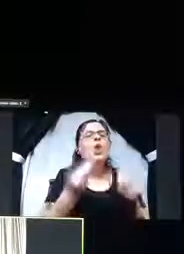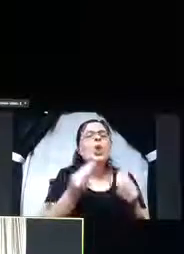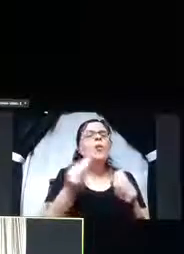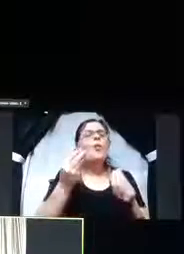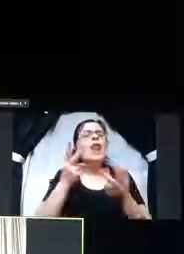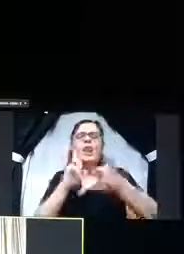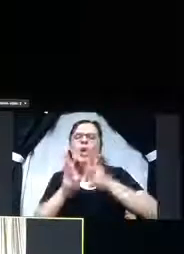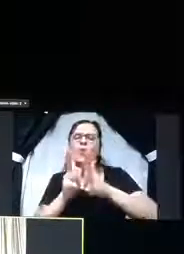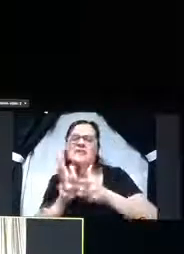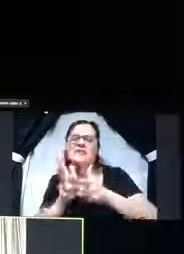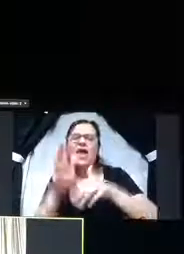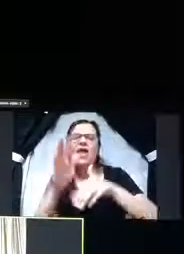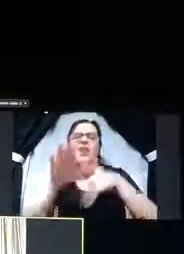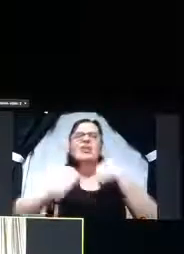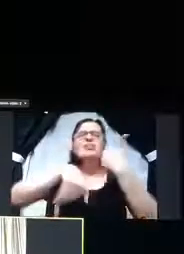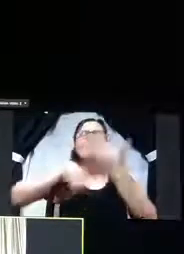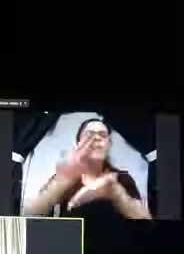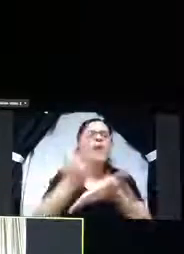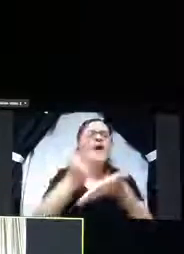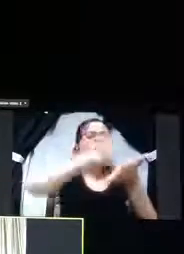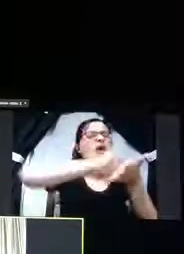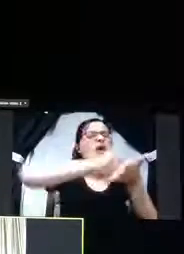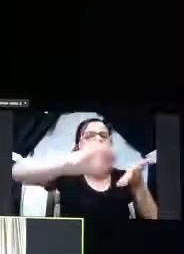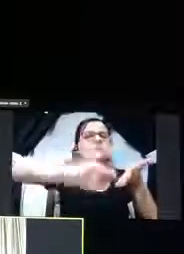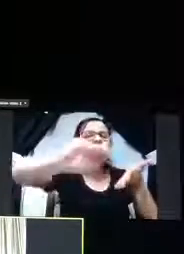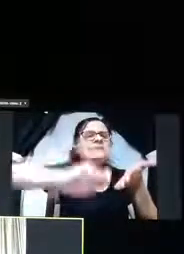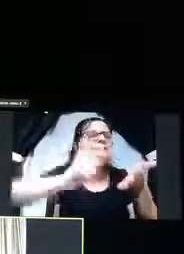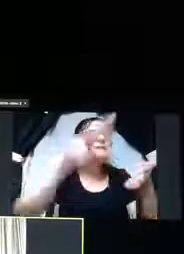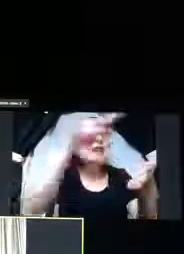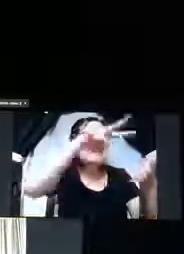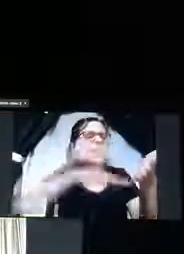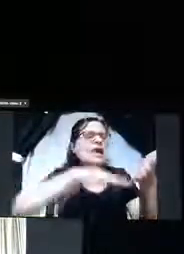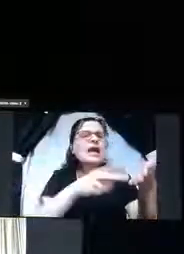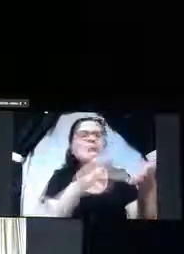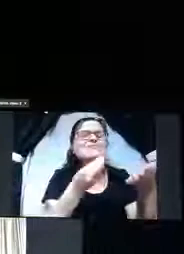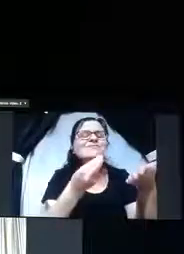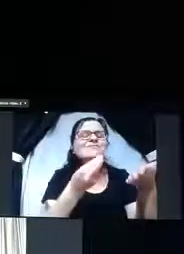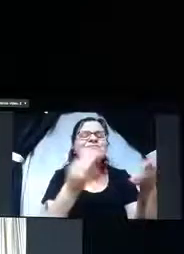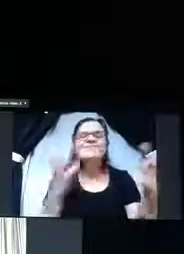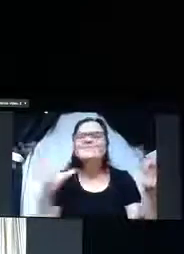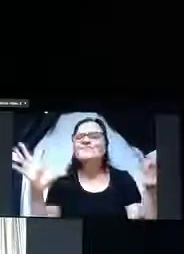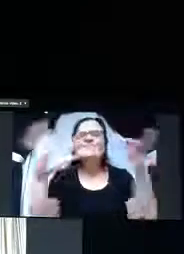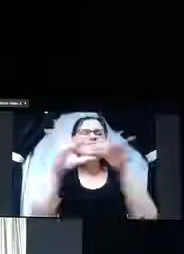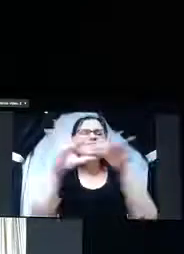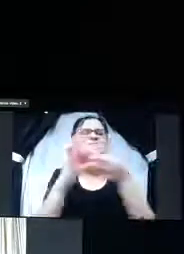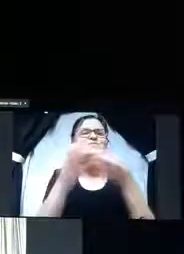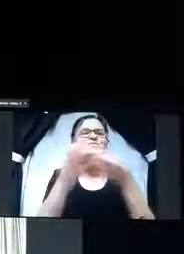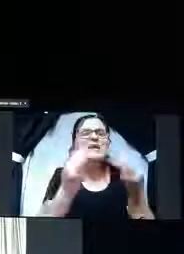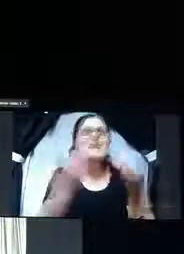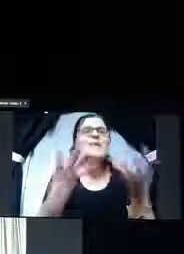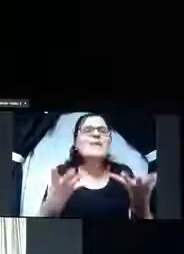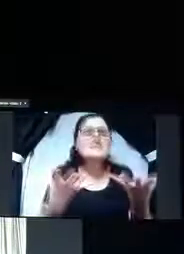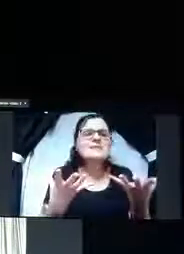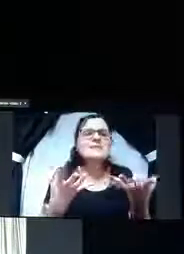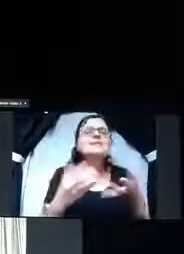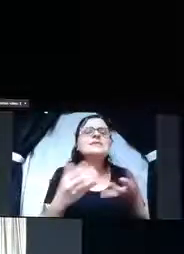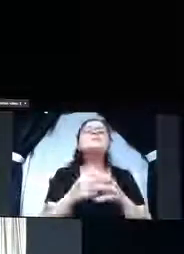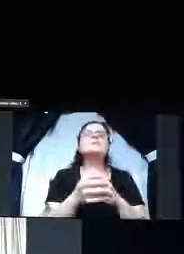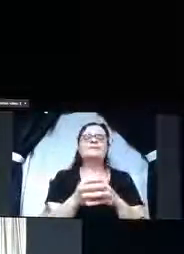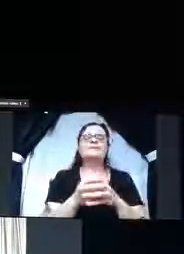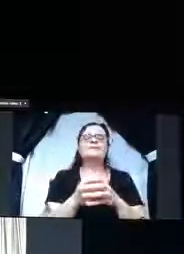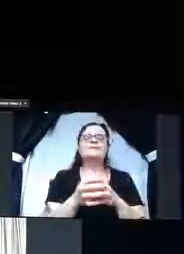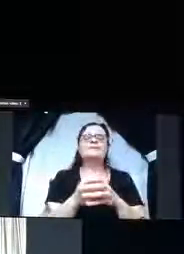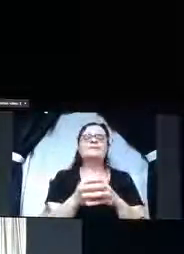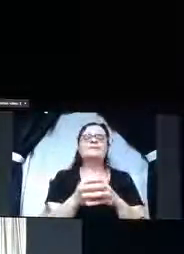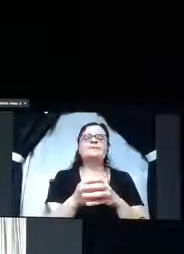señas después en la lectoescritura. ¿Qué pasa en esa estructura gramatical? Lo que empezamos a notar es que el desarrollo de la gramática